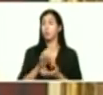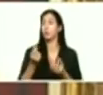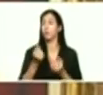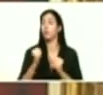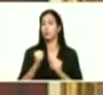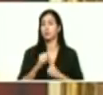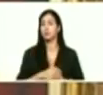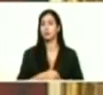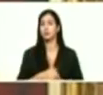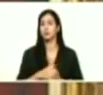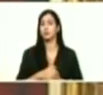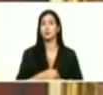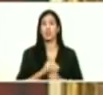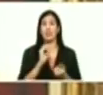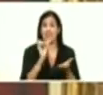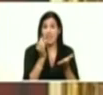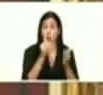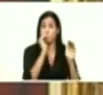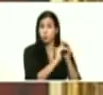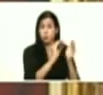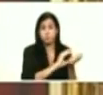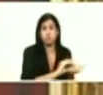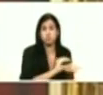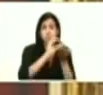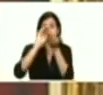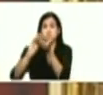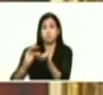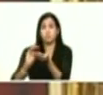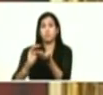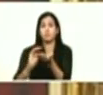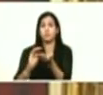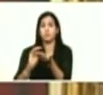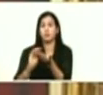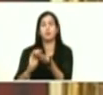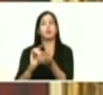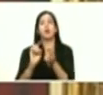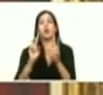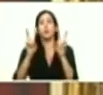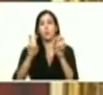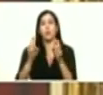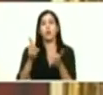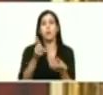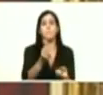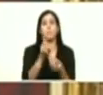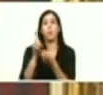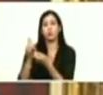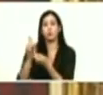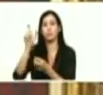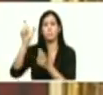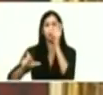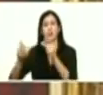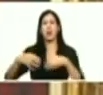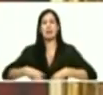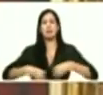porque estamos sacando los recursos de los nuevos impuestos que hemos creado para los que más ganan